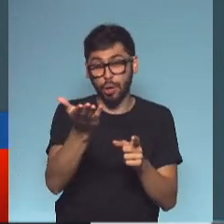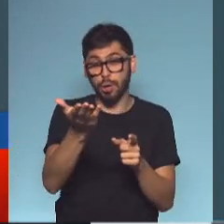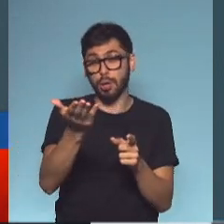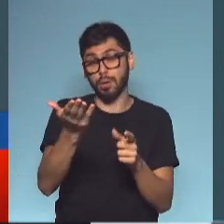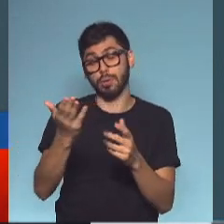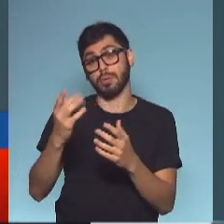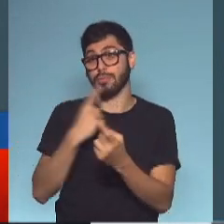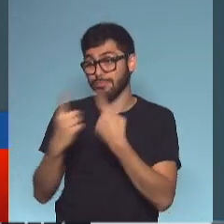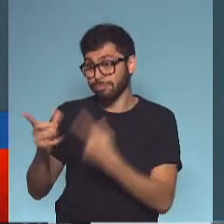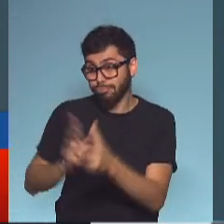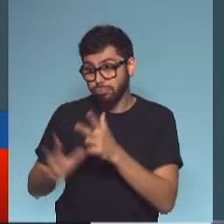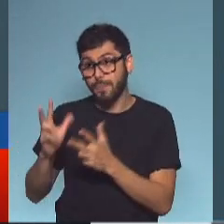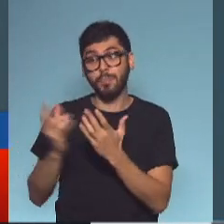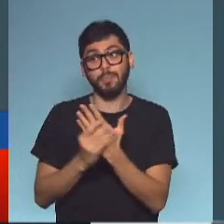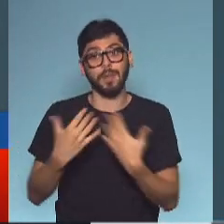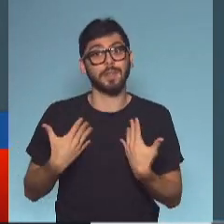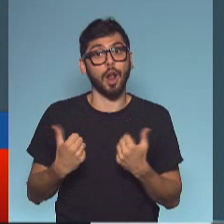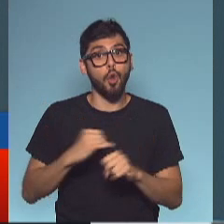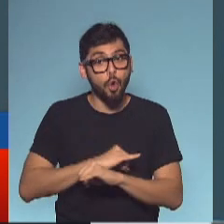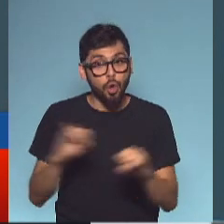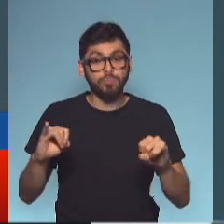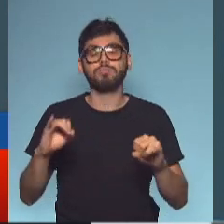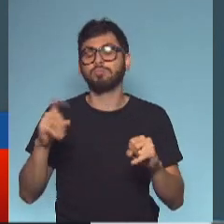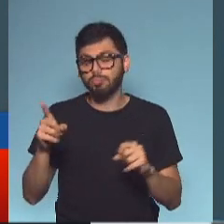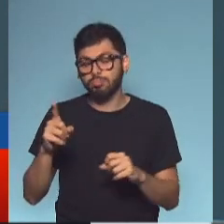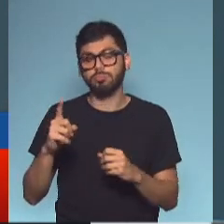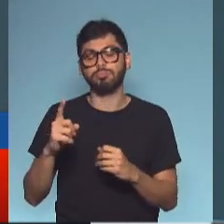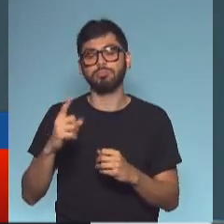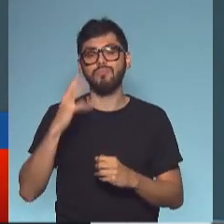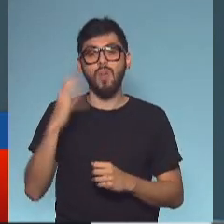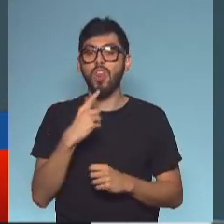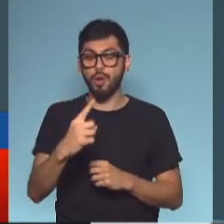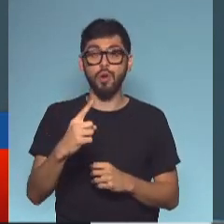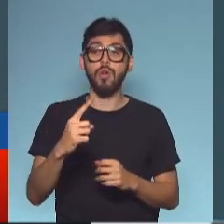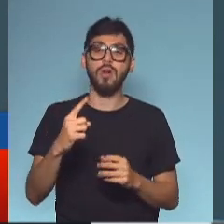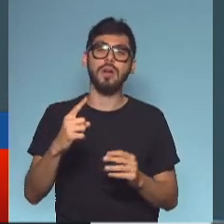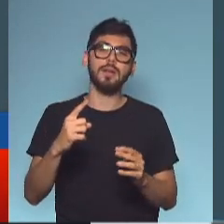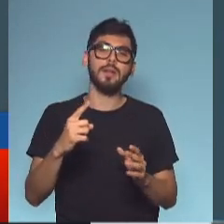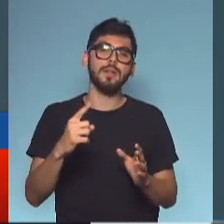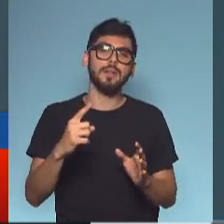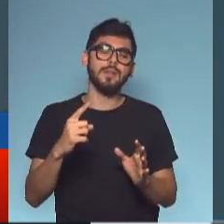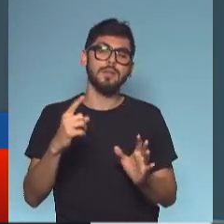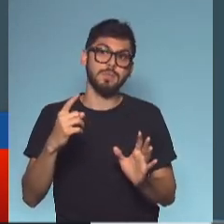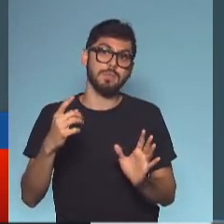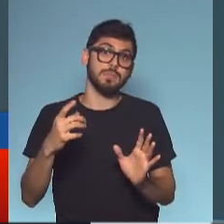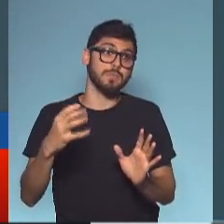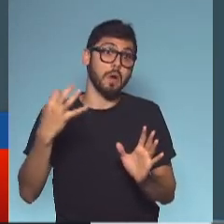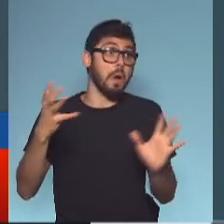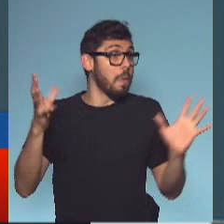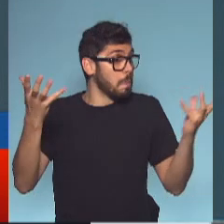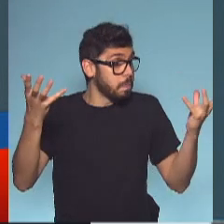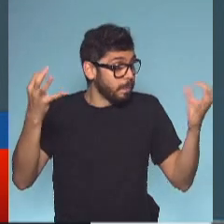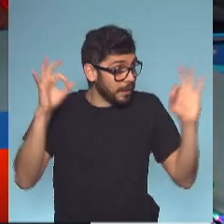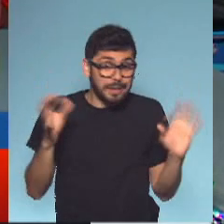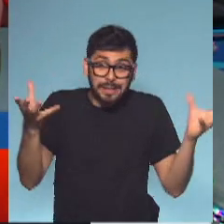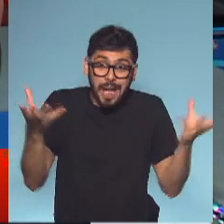recién desde el móvil, que la ministra de Salud, Carla Bisotti, establece que a partir de esta cantidad casi que el proceso vacunatorio entra en una nueva etapa. Una